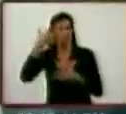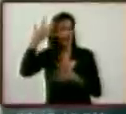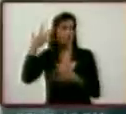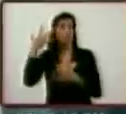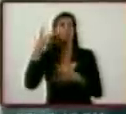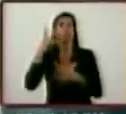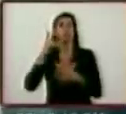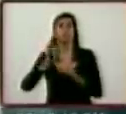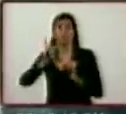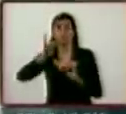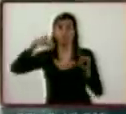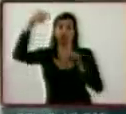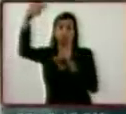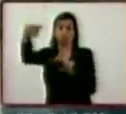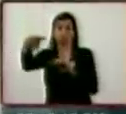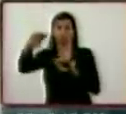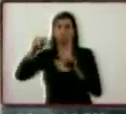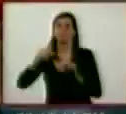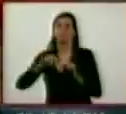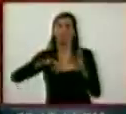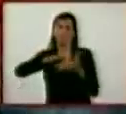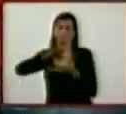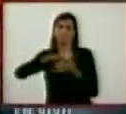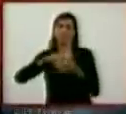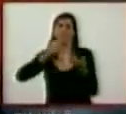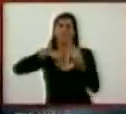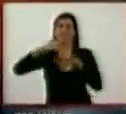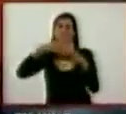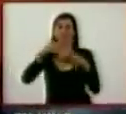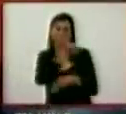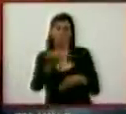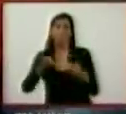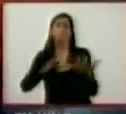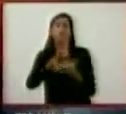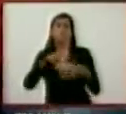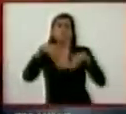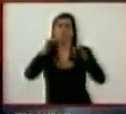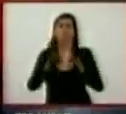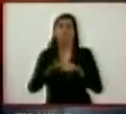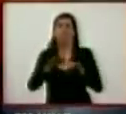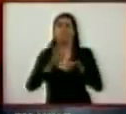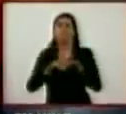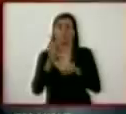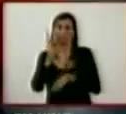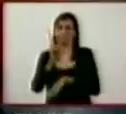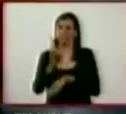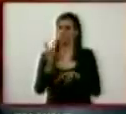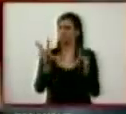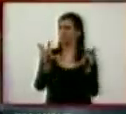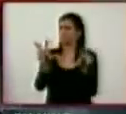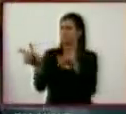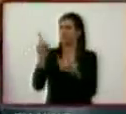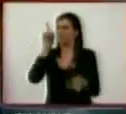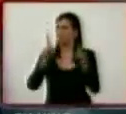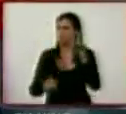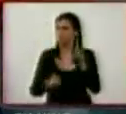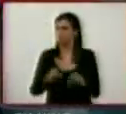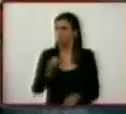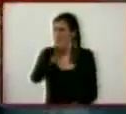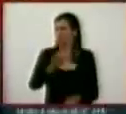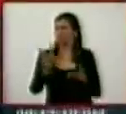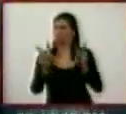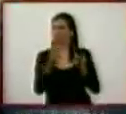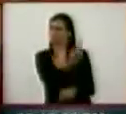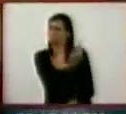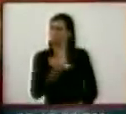que el próximo lunes, dado que hubo problemas con la subasta de esta semana, porque se detectaron irregularidades, gente rara ahí